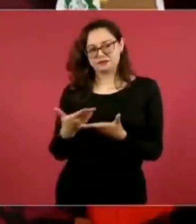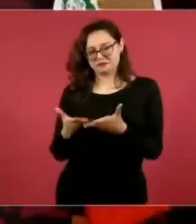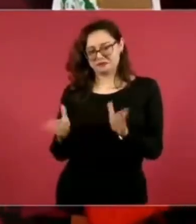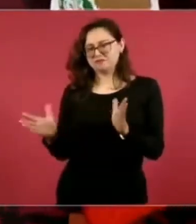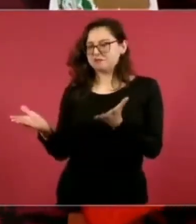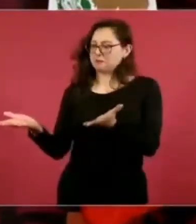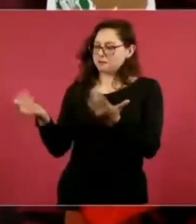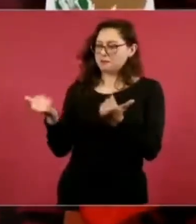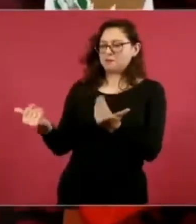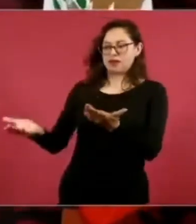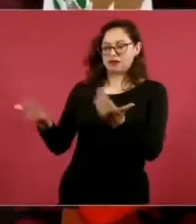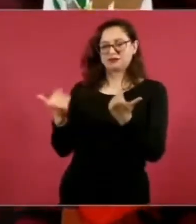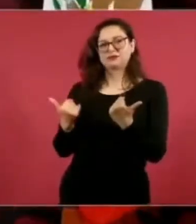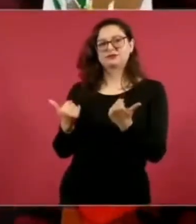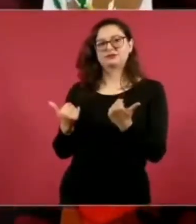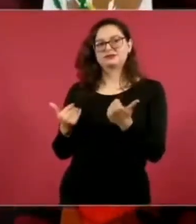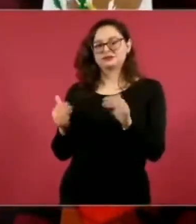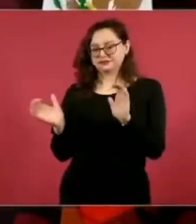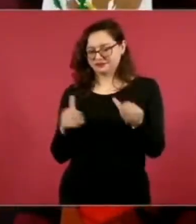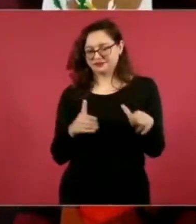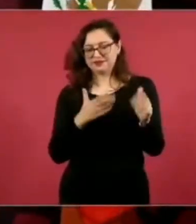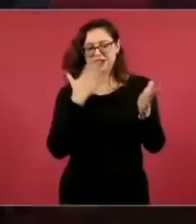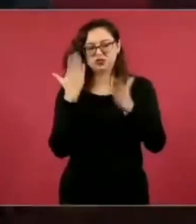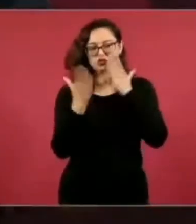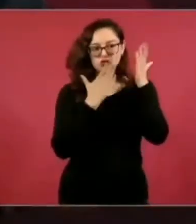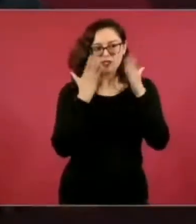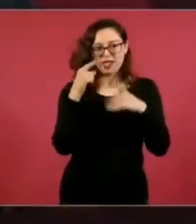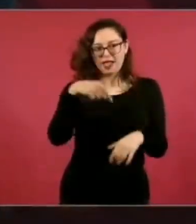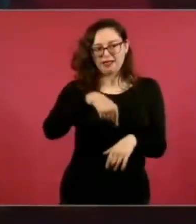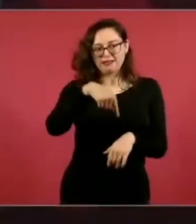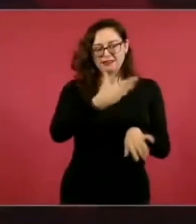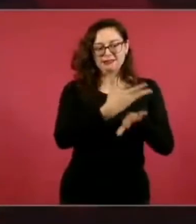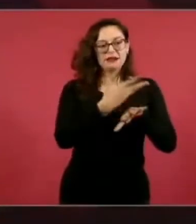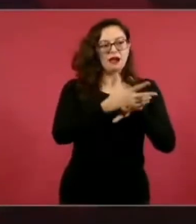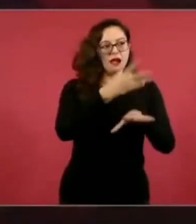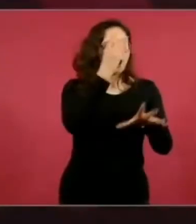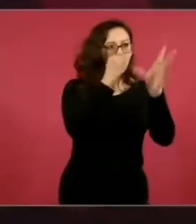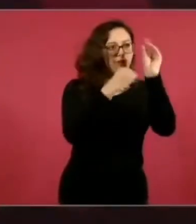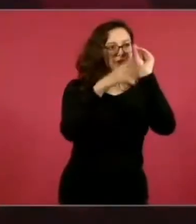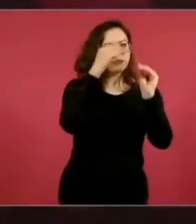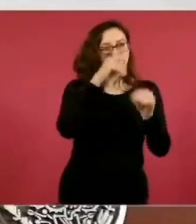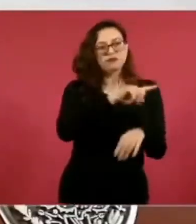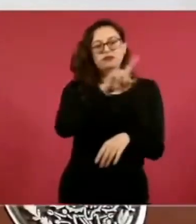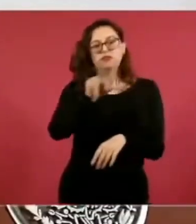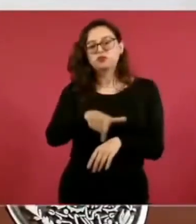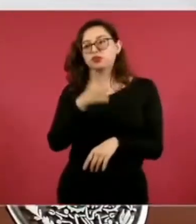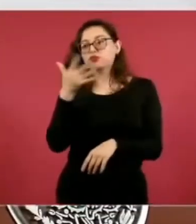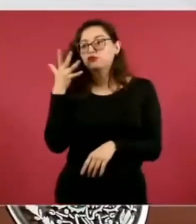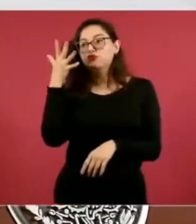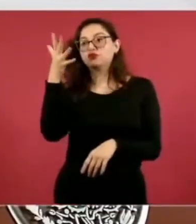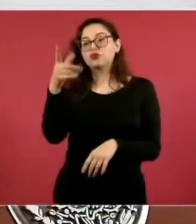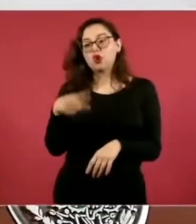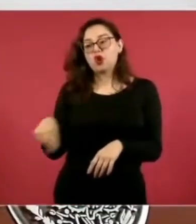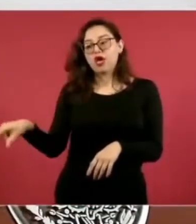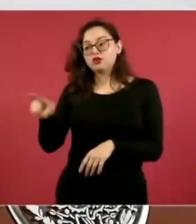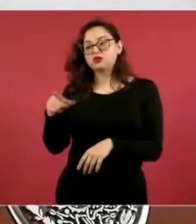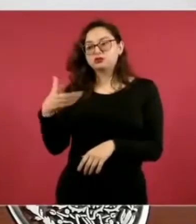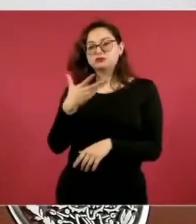y que con el paso del tiempo esos jóvenes iban a llegar a ser hasta presidentes de México